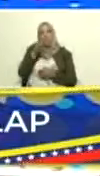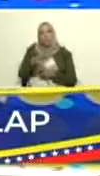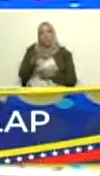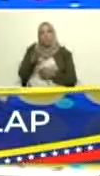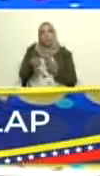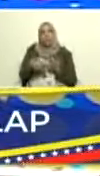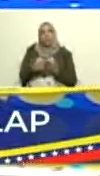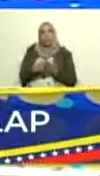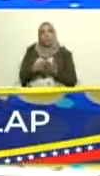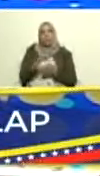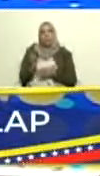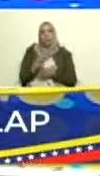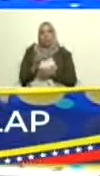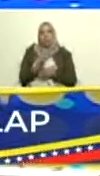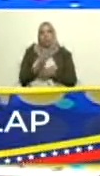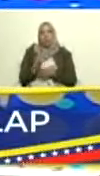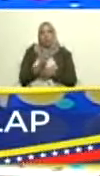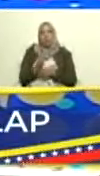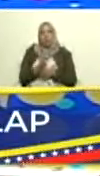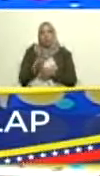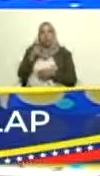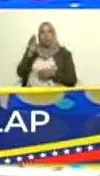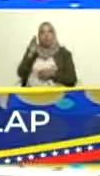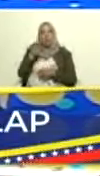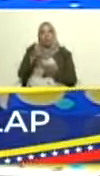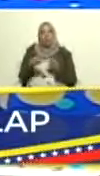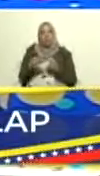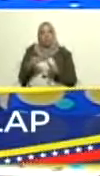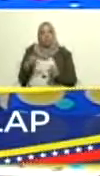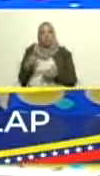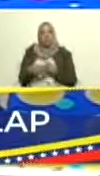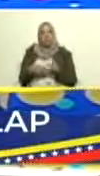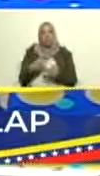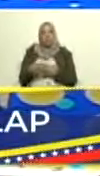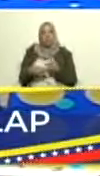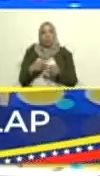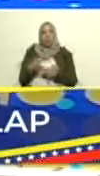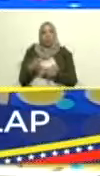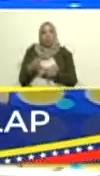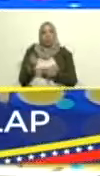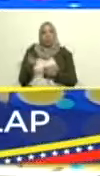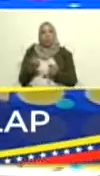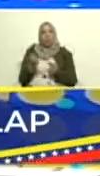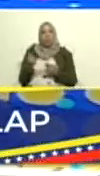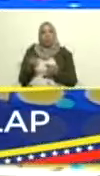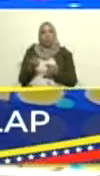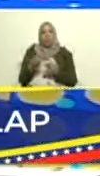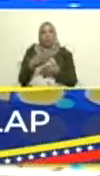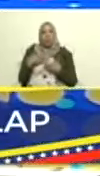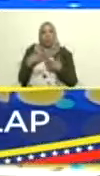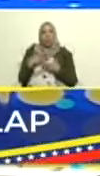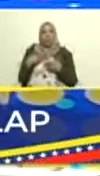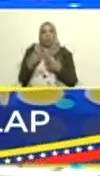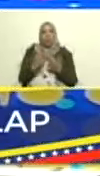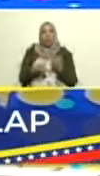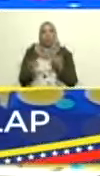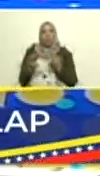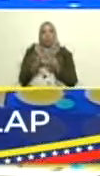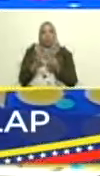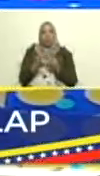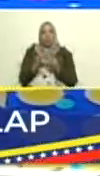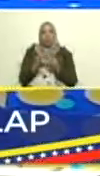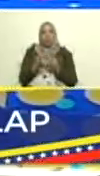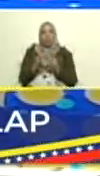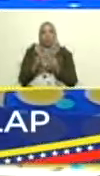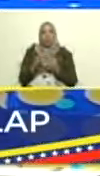esplendoroso que le toca a Venezuela. El futuro de paz, de prosperidad, de recuperación del bienestar, de igualdad.